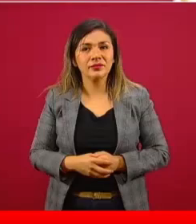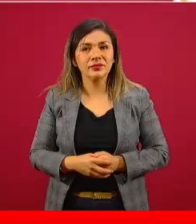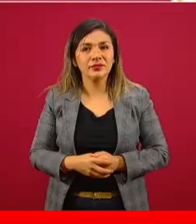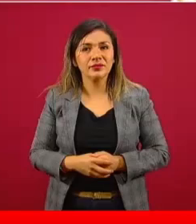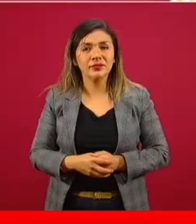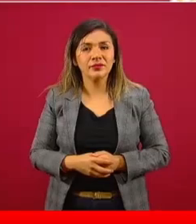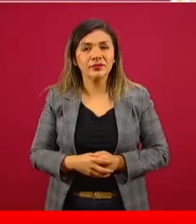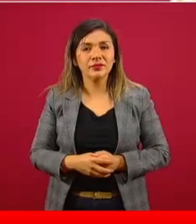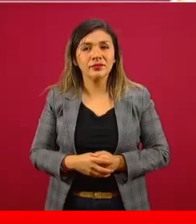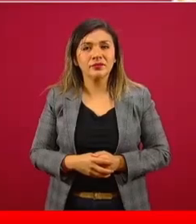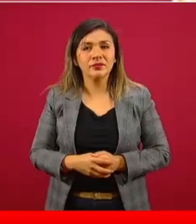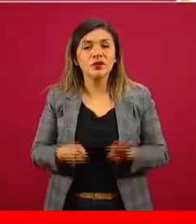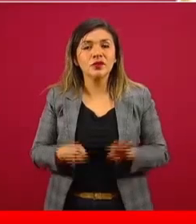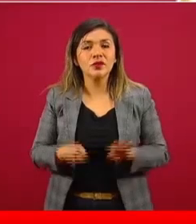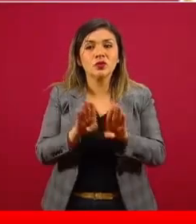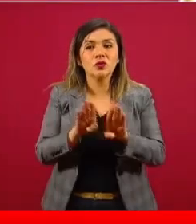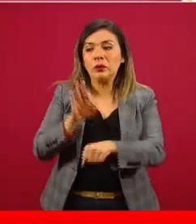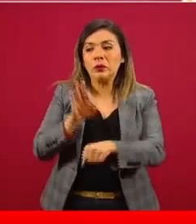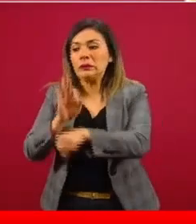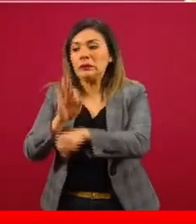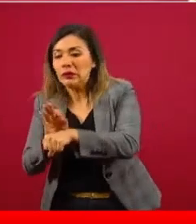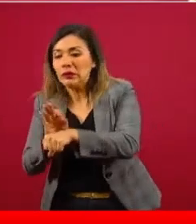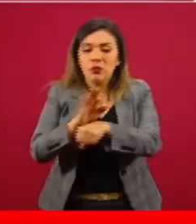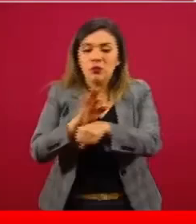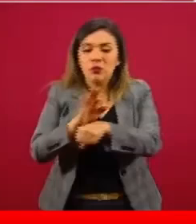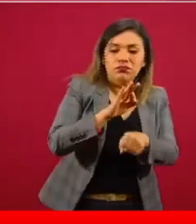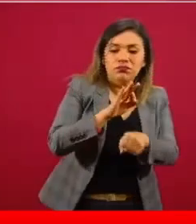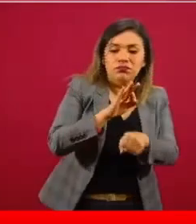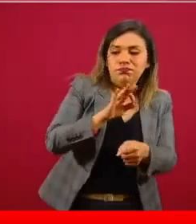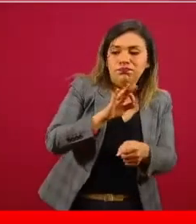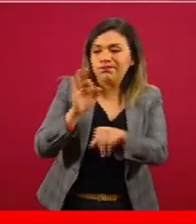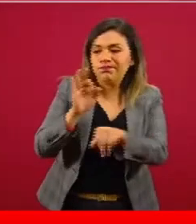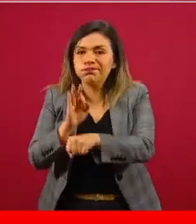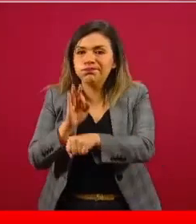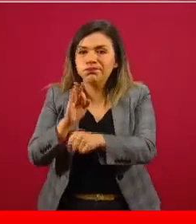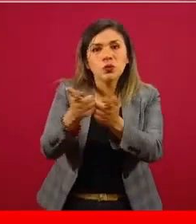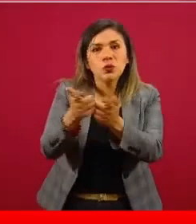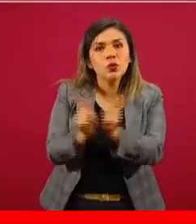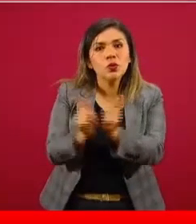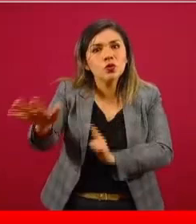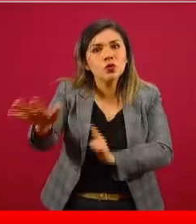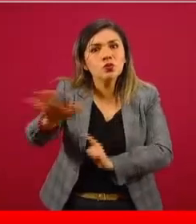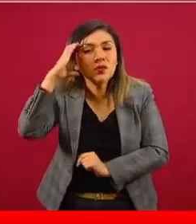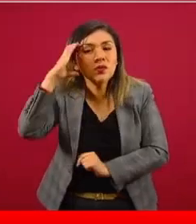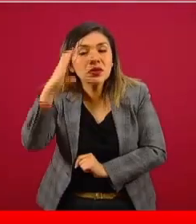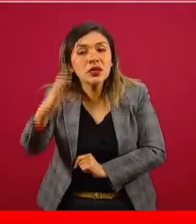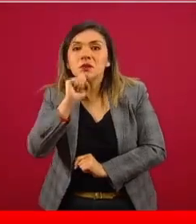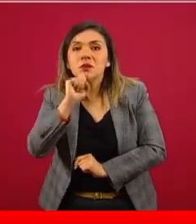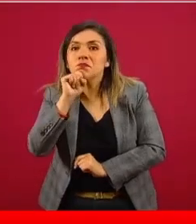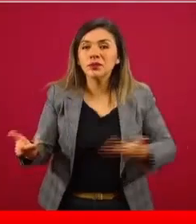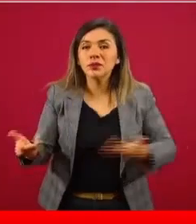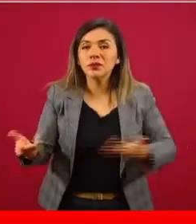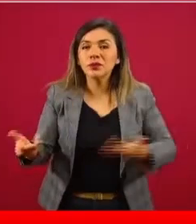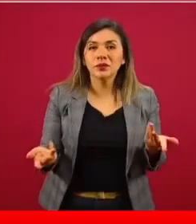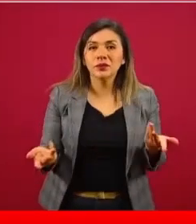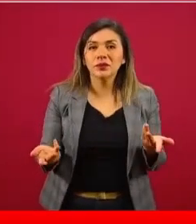o protegiendo a uno de los grupos para